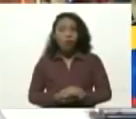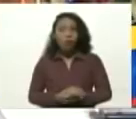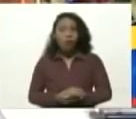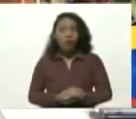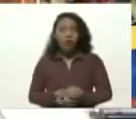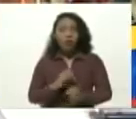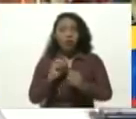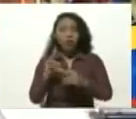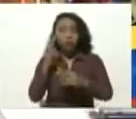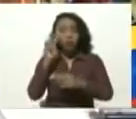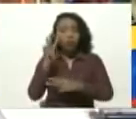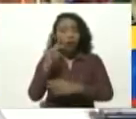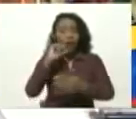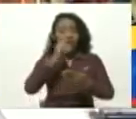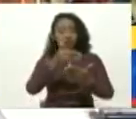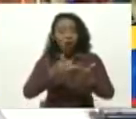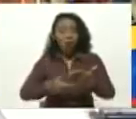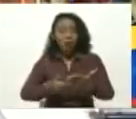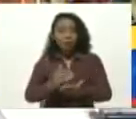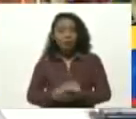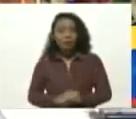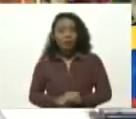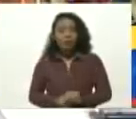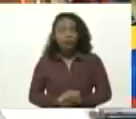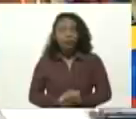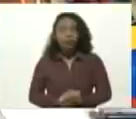vemos el informe.